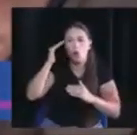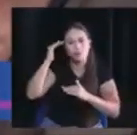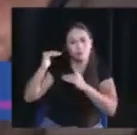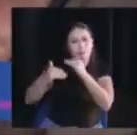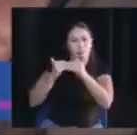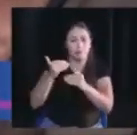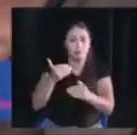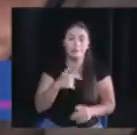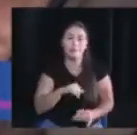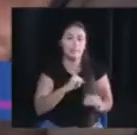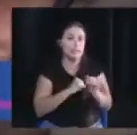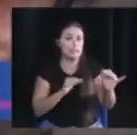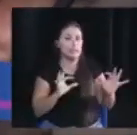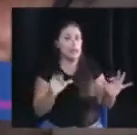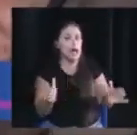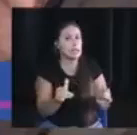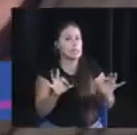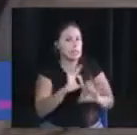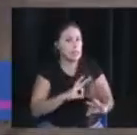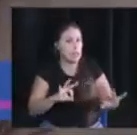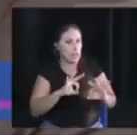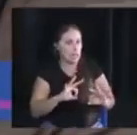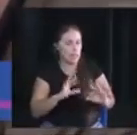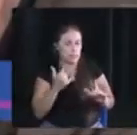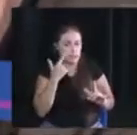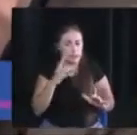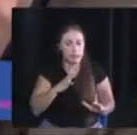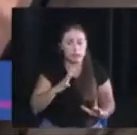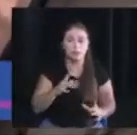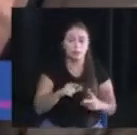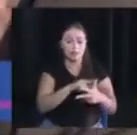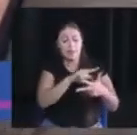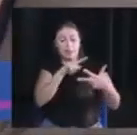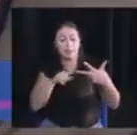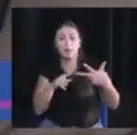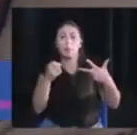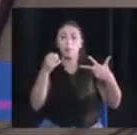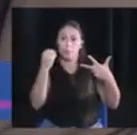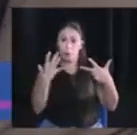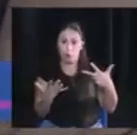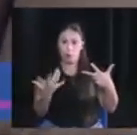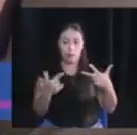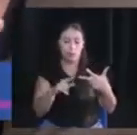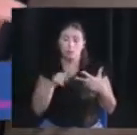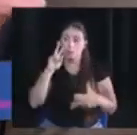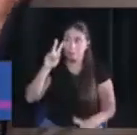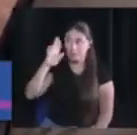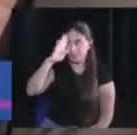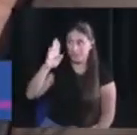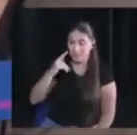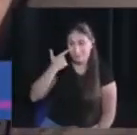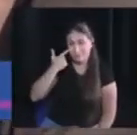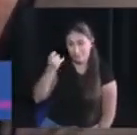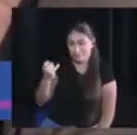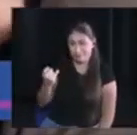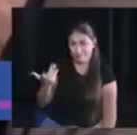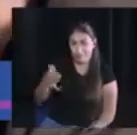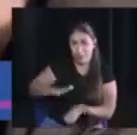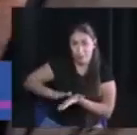que no hemos sabido hacer demasiado bien. Y tercera razón, basta mirar a Brasil para darnos cuenta,